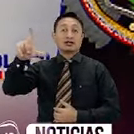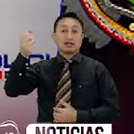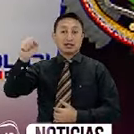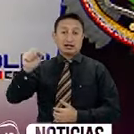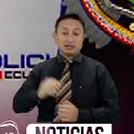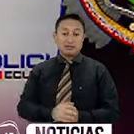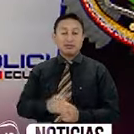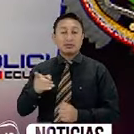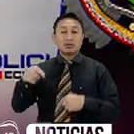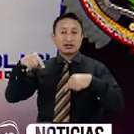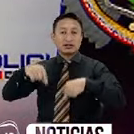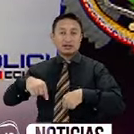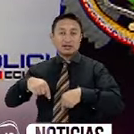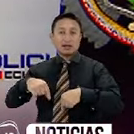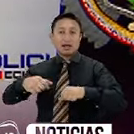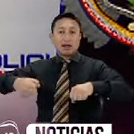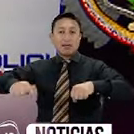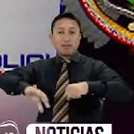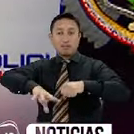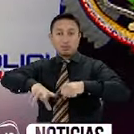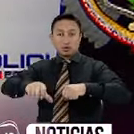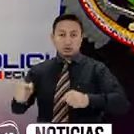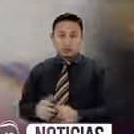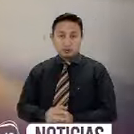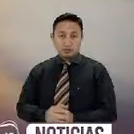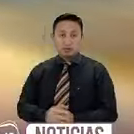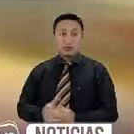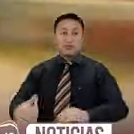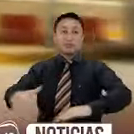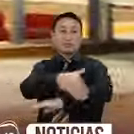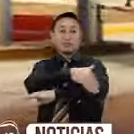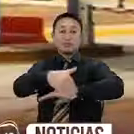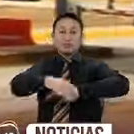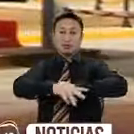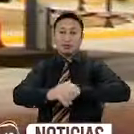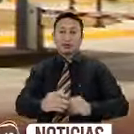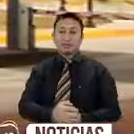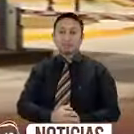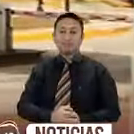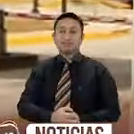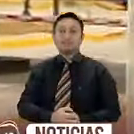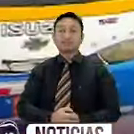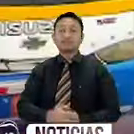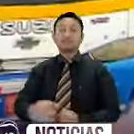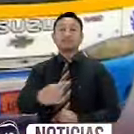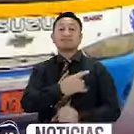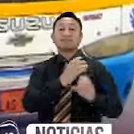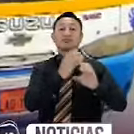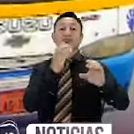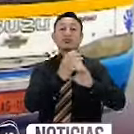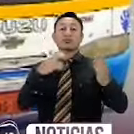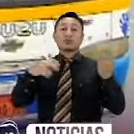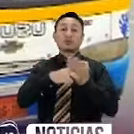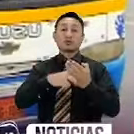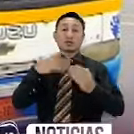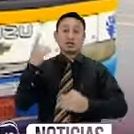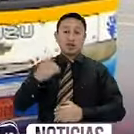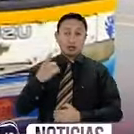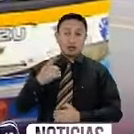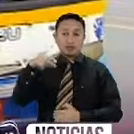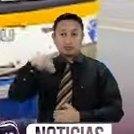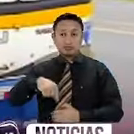al delito de robo de motocicletas, robos en ejes viales. En la terminal de Daule y las paradas de los puntos de